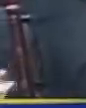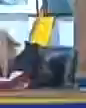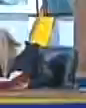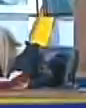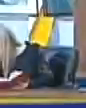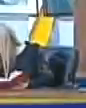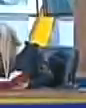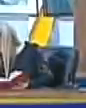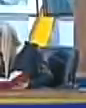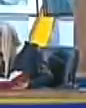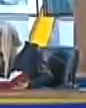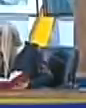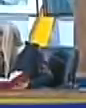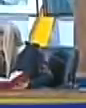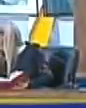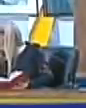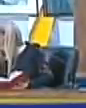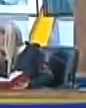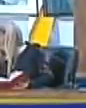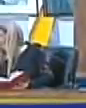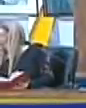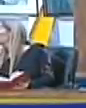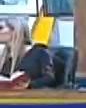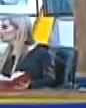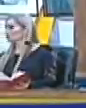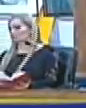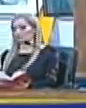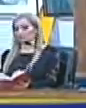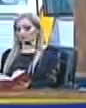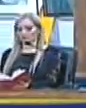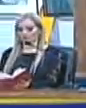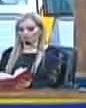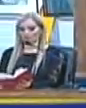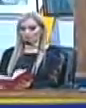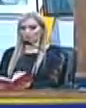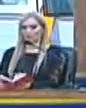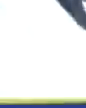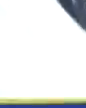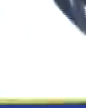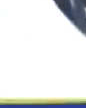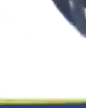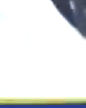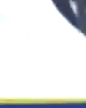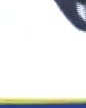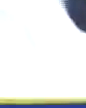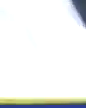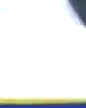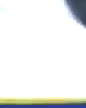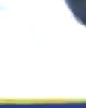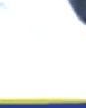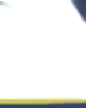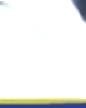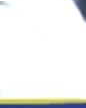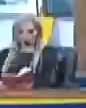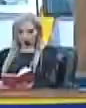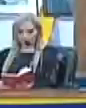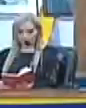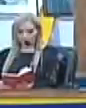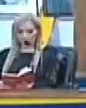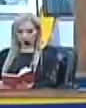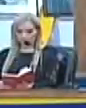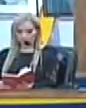bueno estamos hoy aquí esta bella tarde caraqueña para recibir el